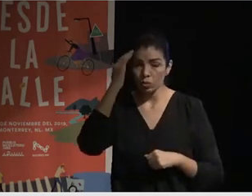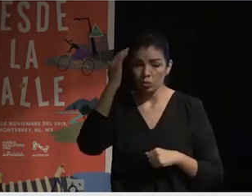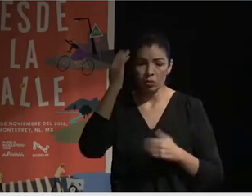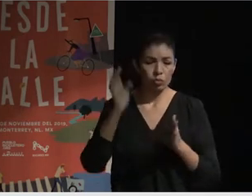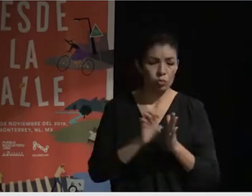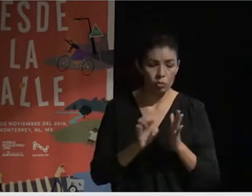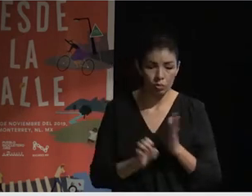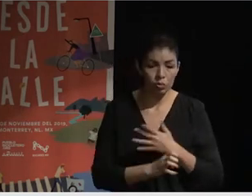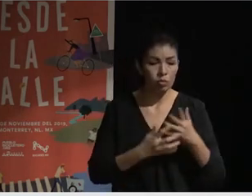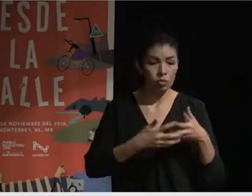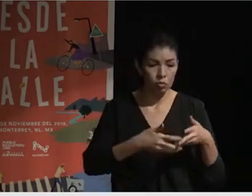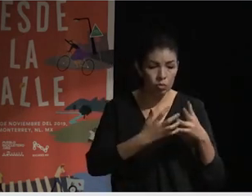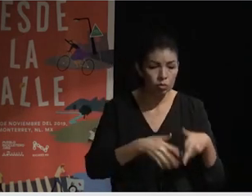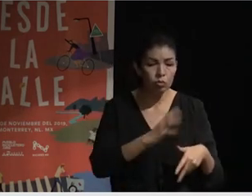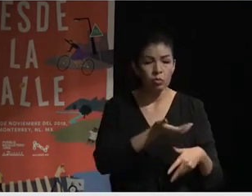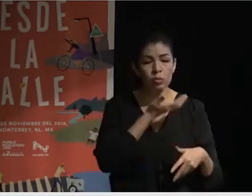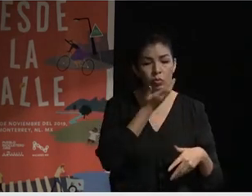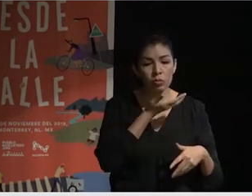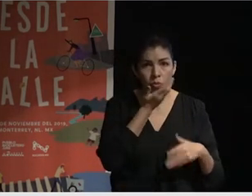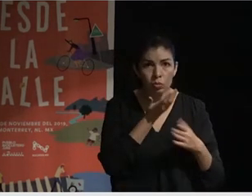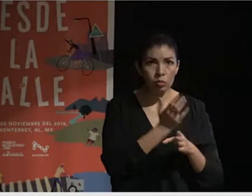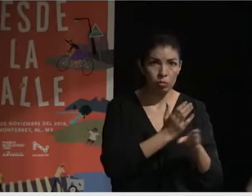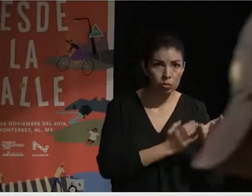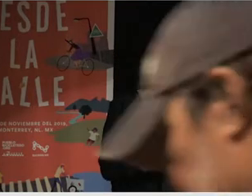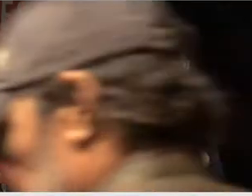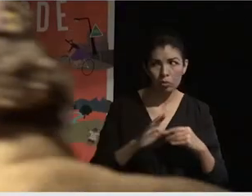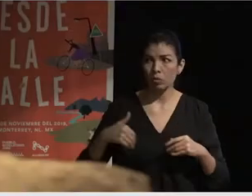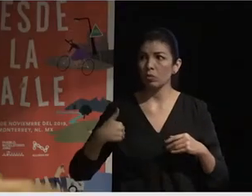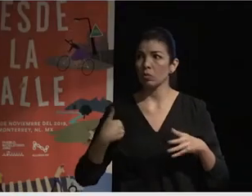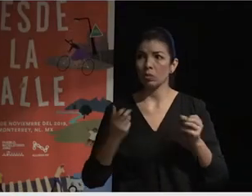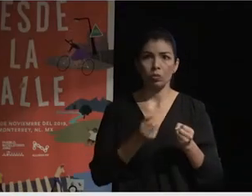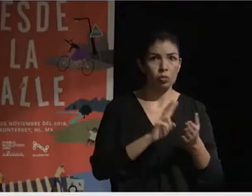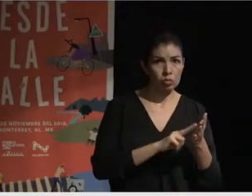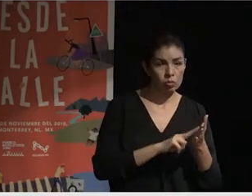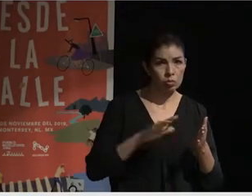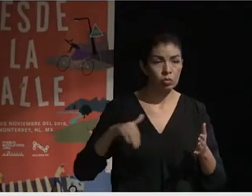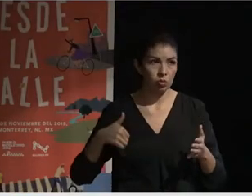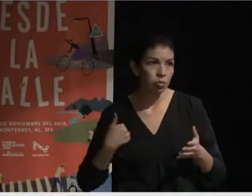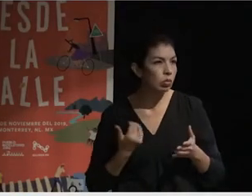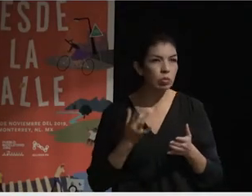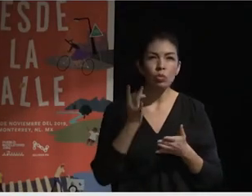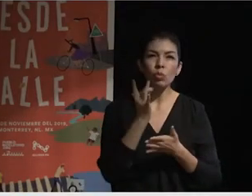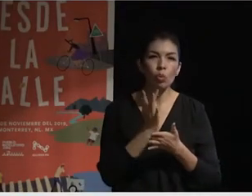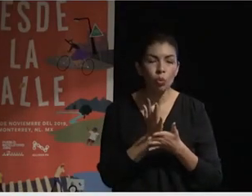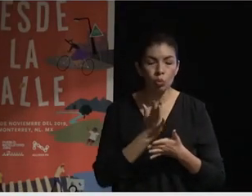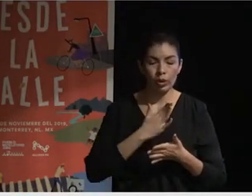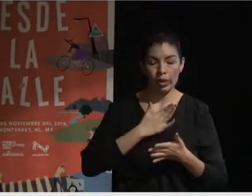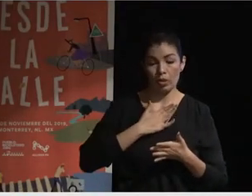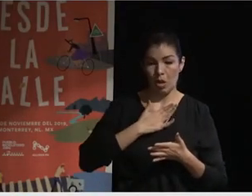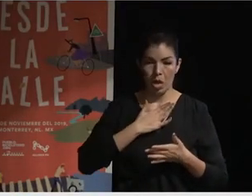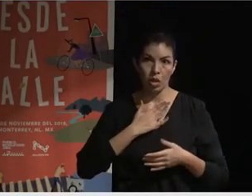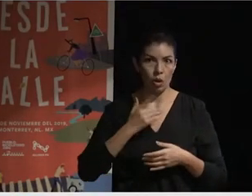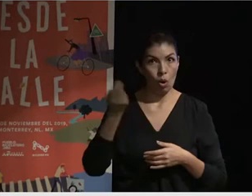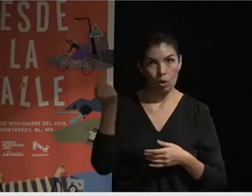es ver alternativas. De veras que está bien difícil, o sea, no es solo tomar conciencia, ¿no? Es cómo destruimos el